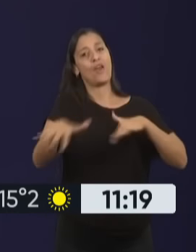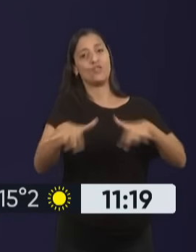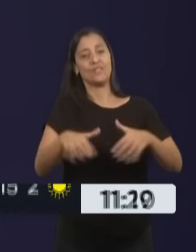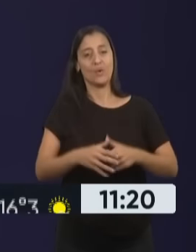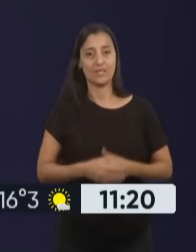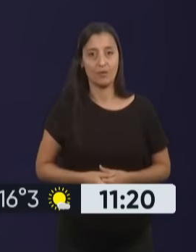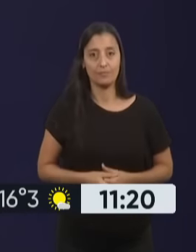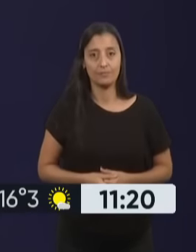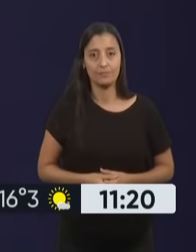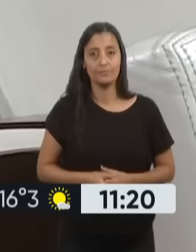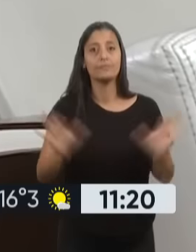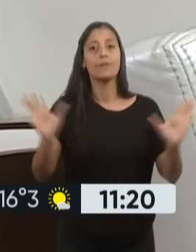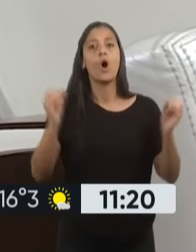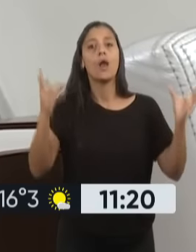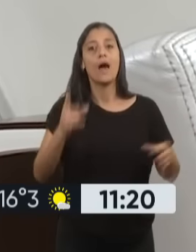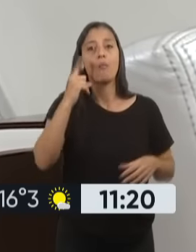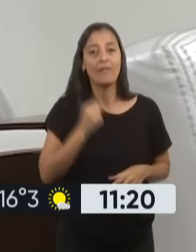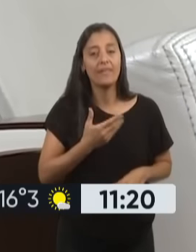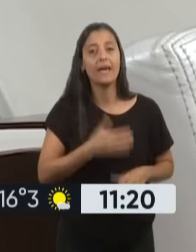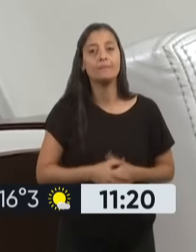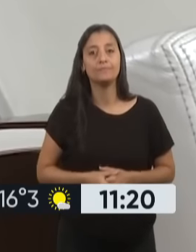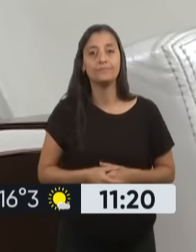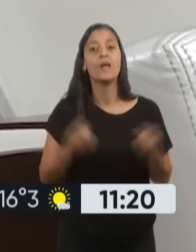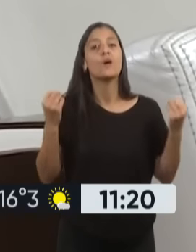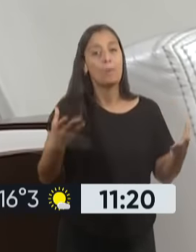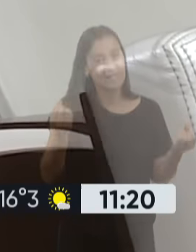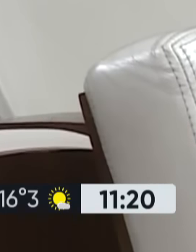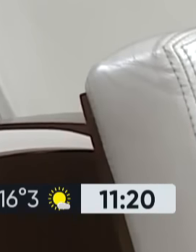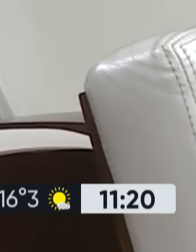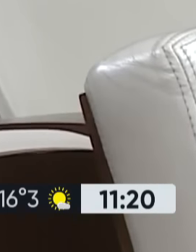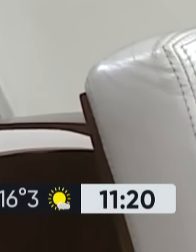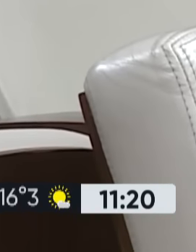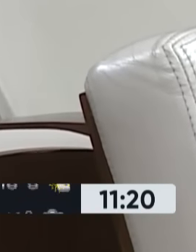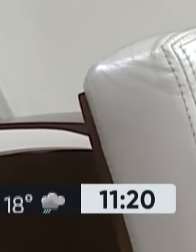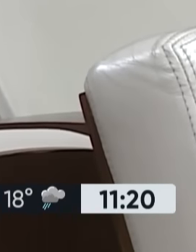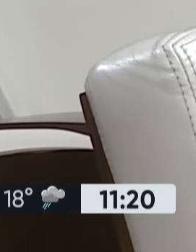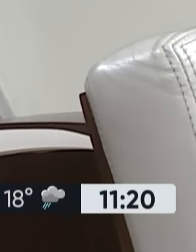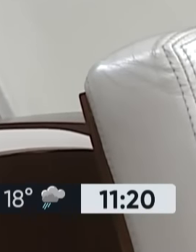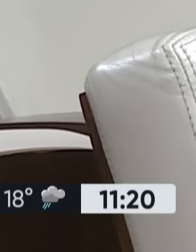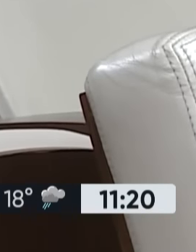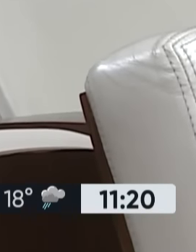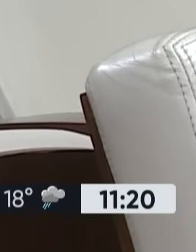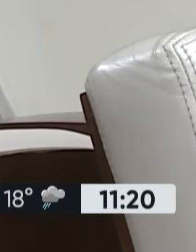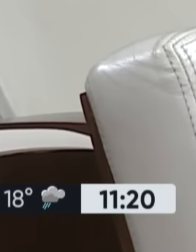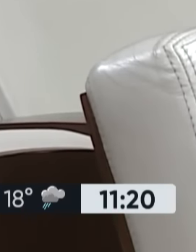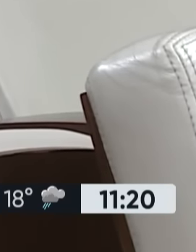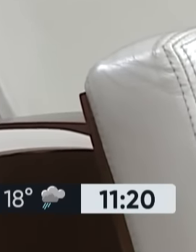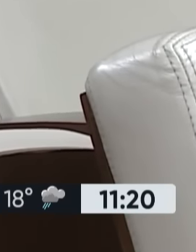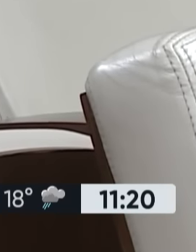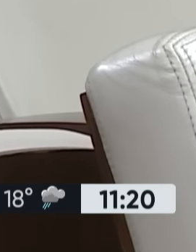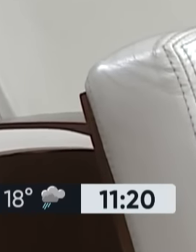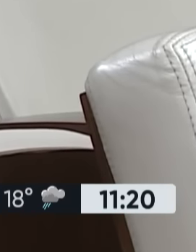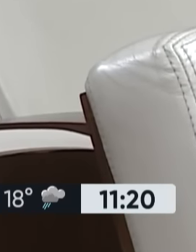situación Hola Manuel Buen día Muy bien muy bien Te quería consultar